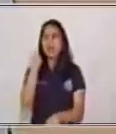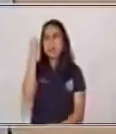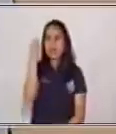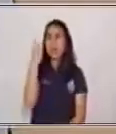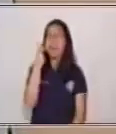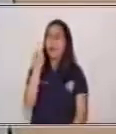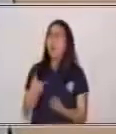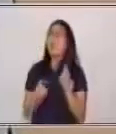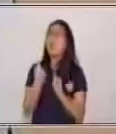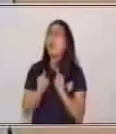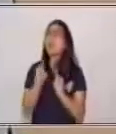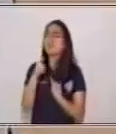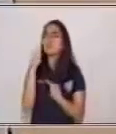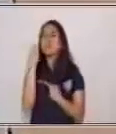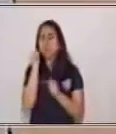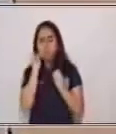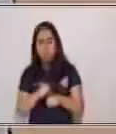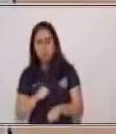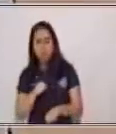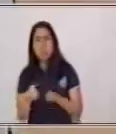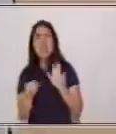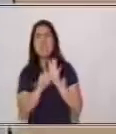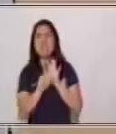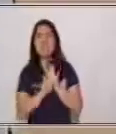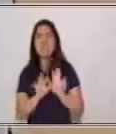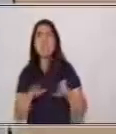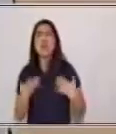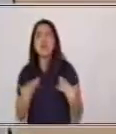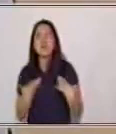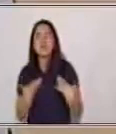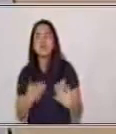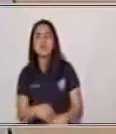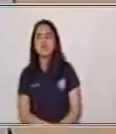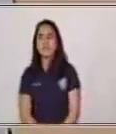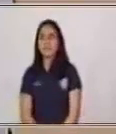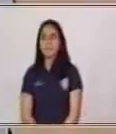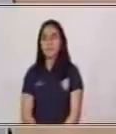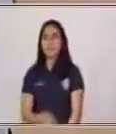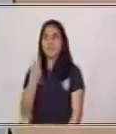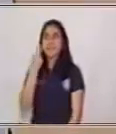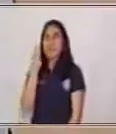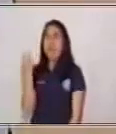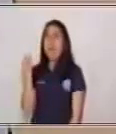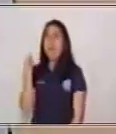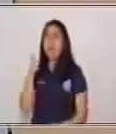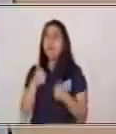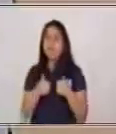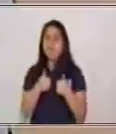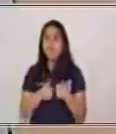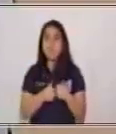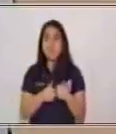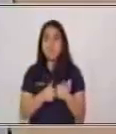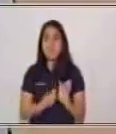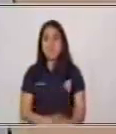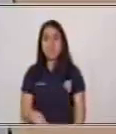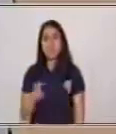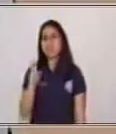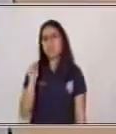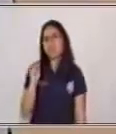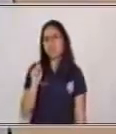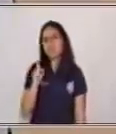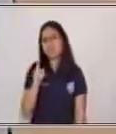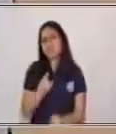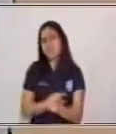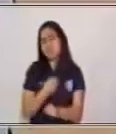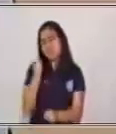Y recuerda que hablamos de estas exclamativas o interrogativas, por lo tanto esto va tildado. Y si te